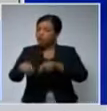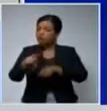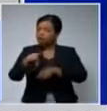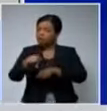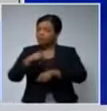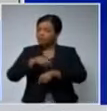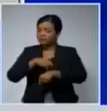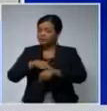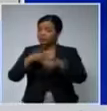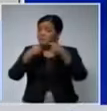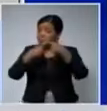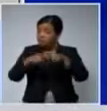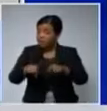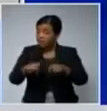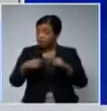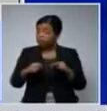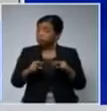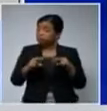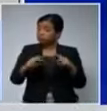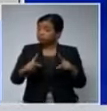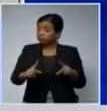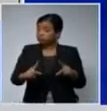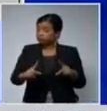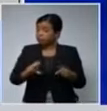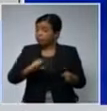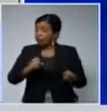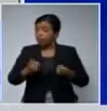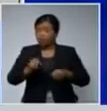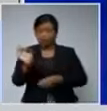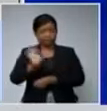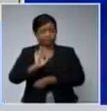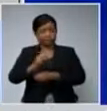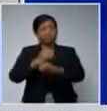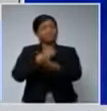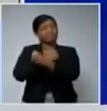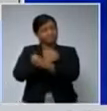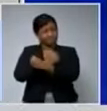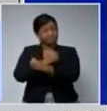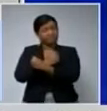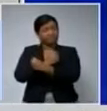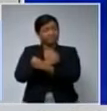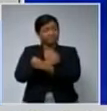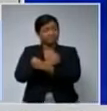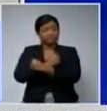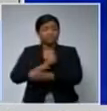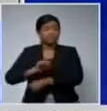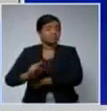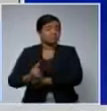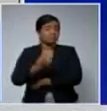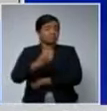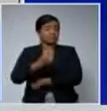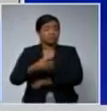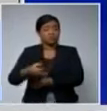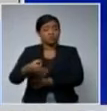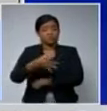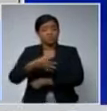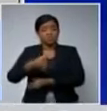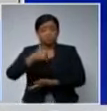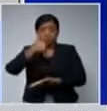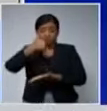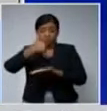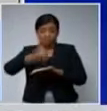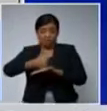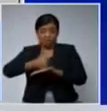reitero, todavía con mucho riesgo, y sobre todo en el municipio cabecera, que es el que tiene la tasa